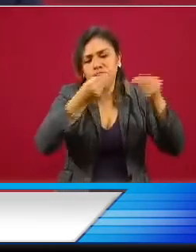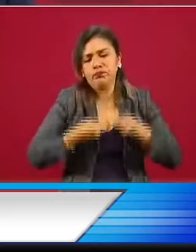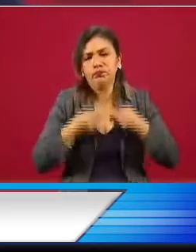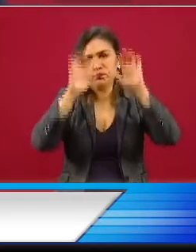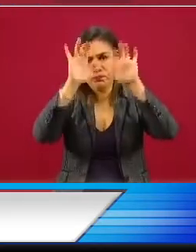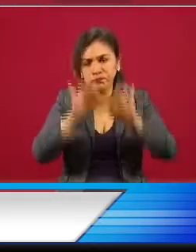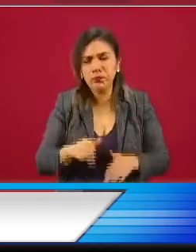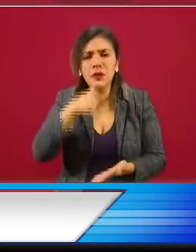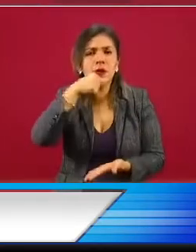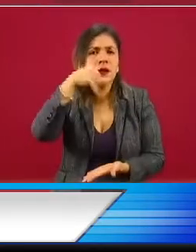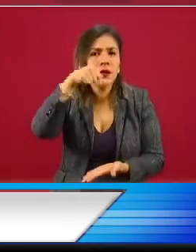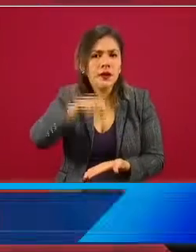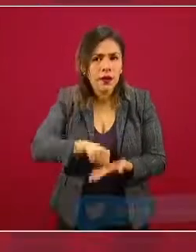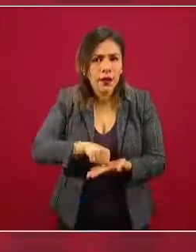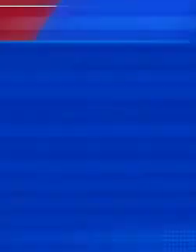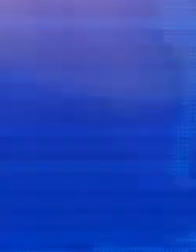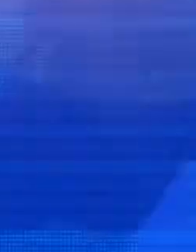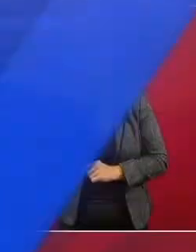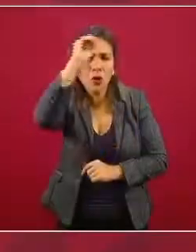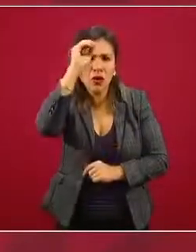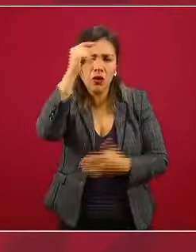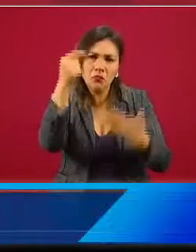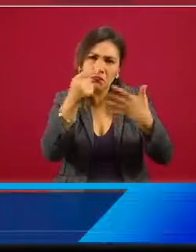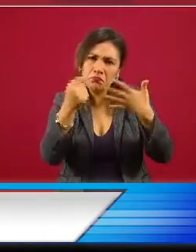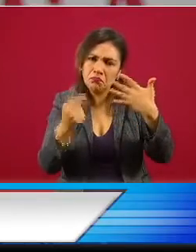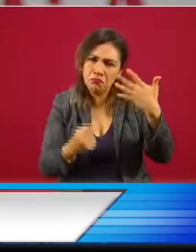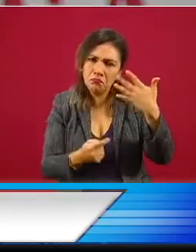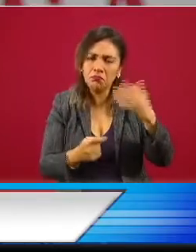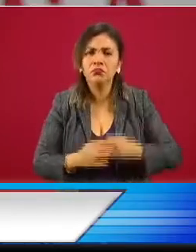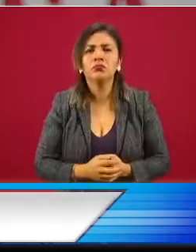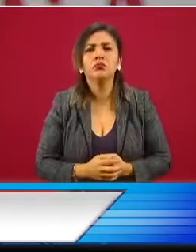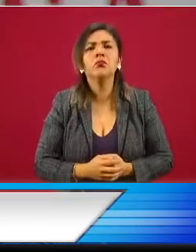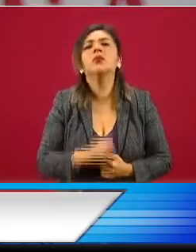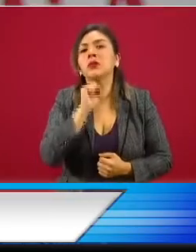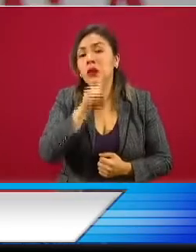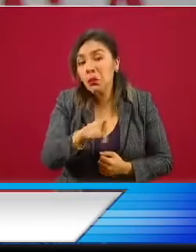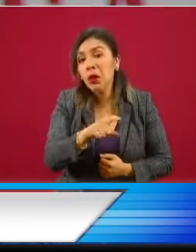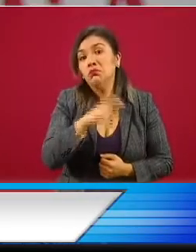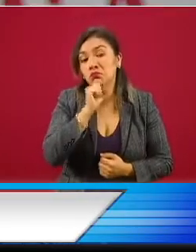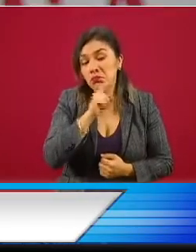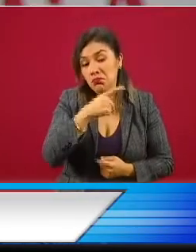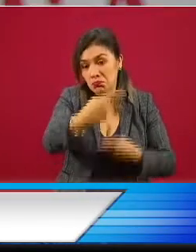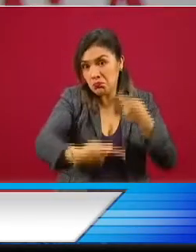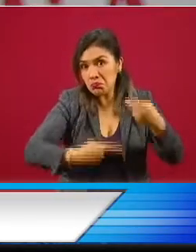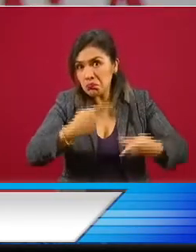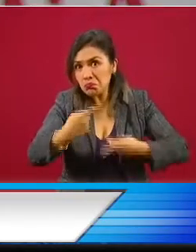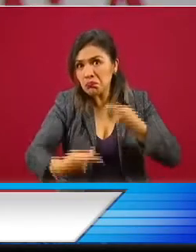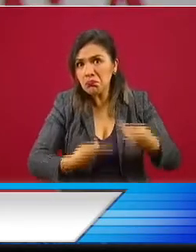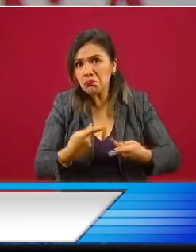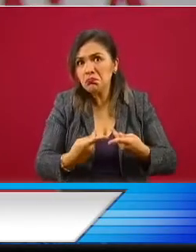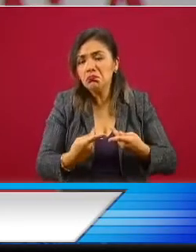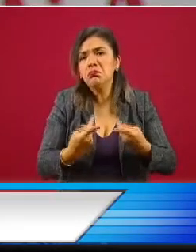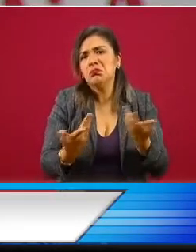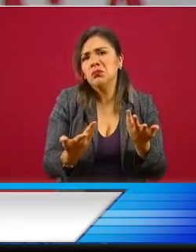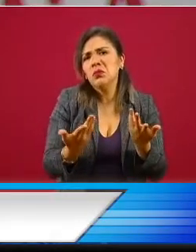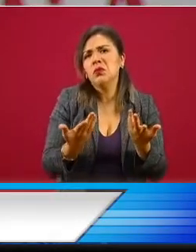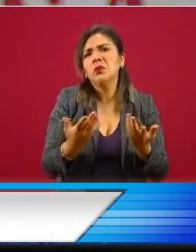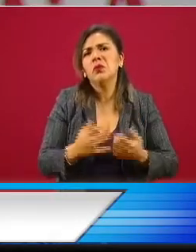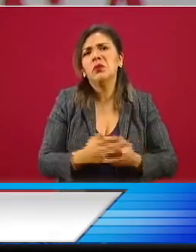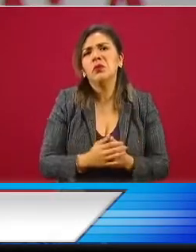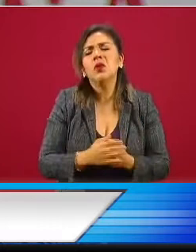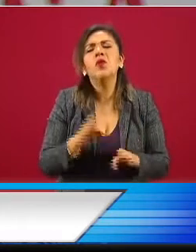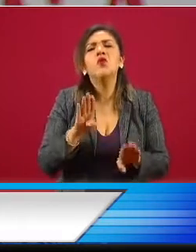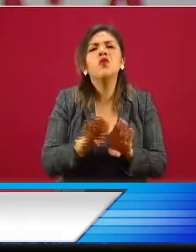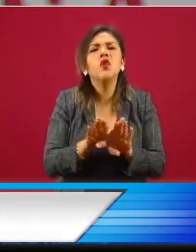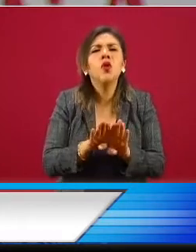violación de la soberanía de México. Apertura del país. Menciona también que sostendrá una reunión con su gabinete